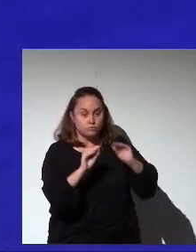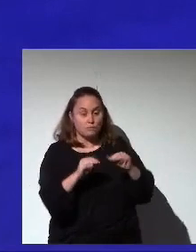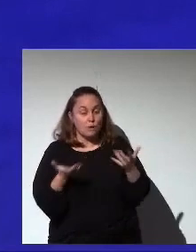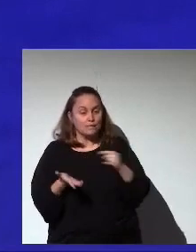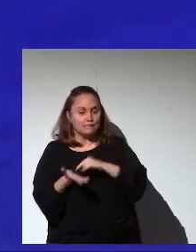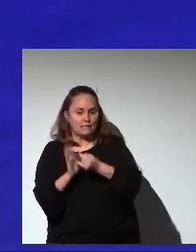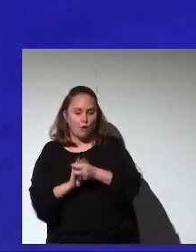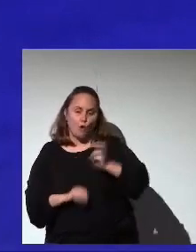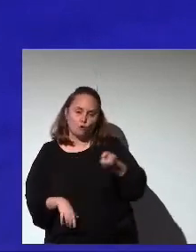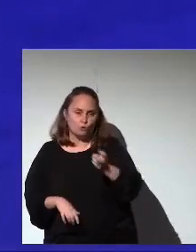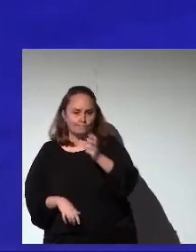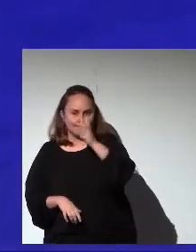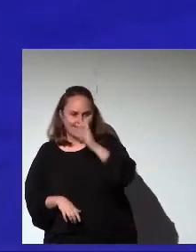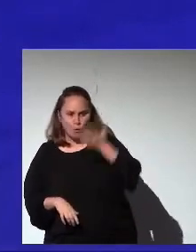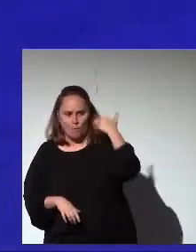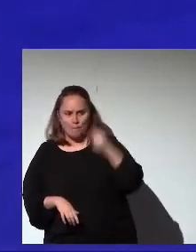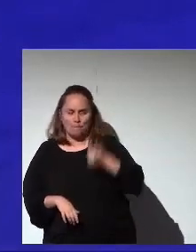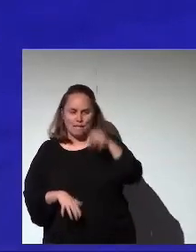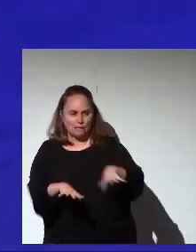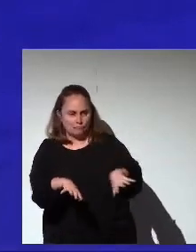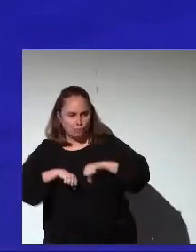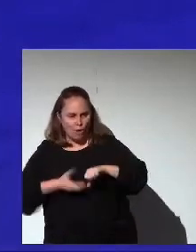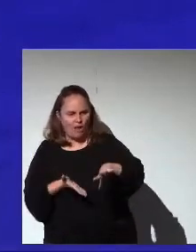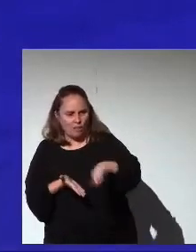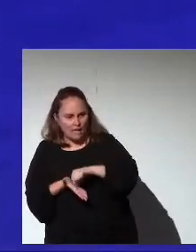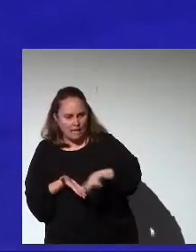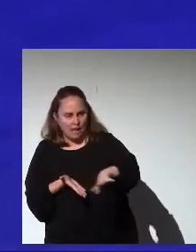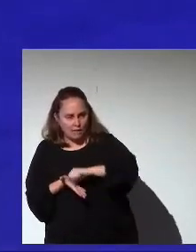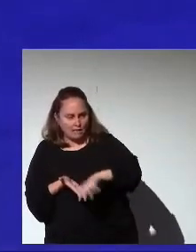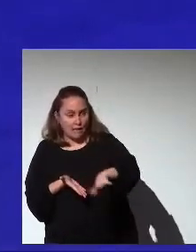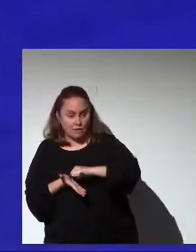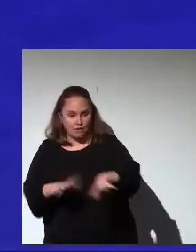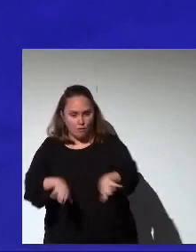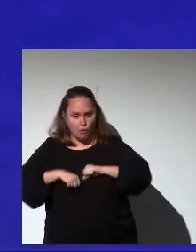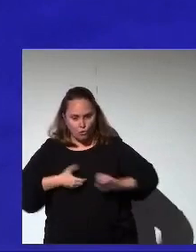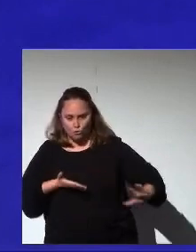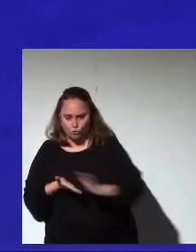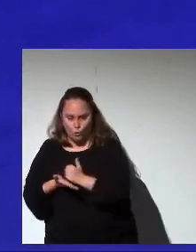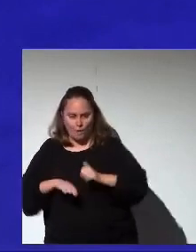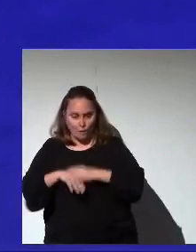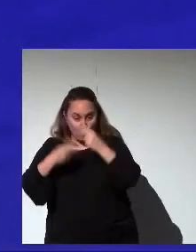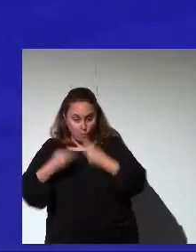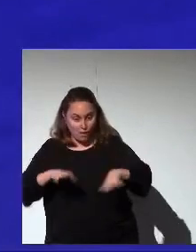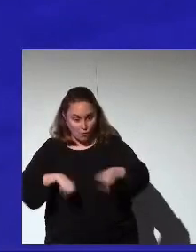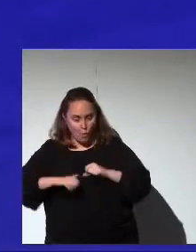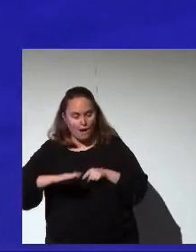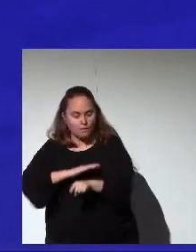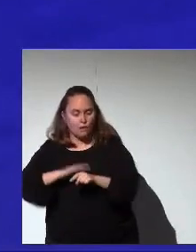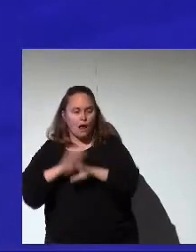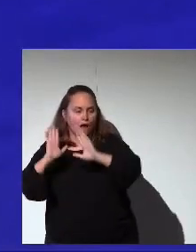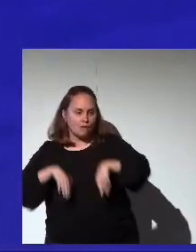más jacobinos, más centralistas, cada vez tienen que tirar más de lo que serían